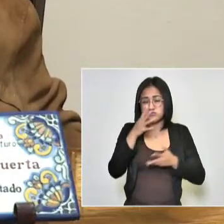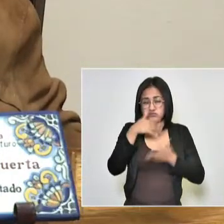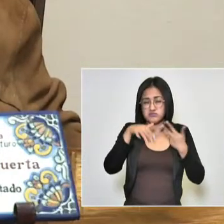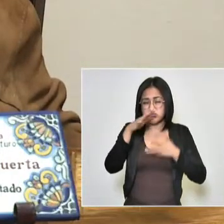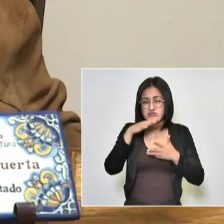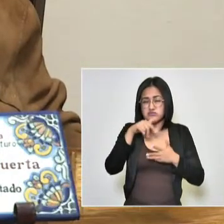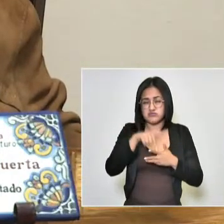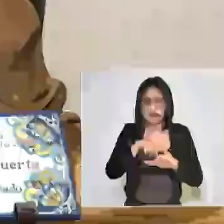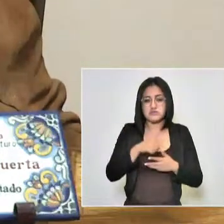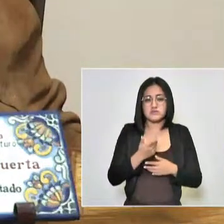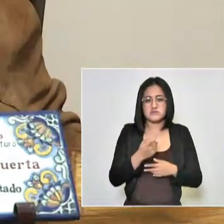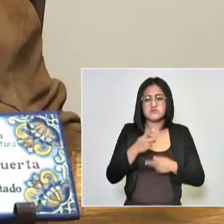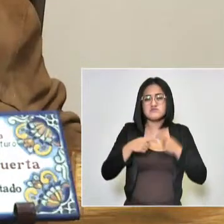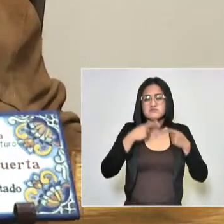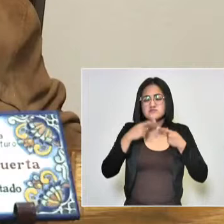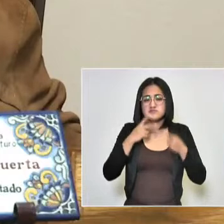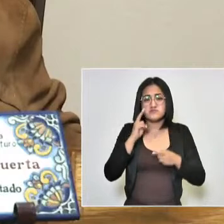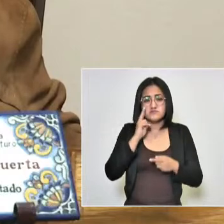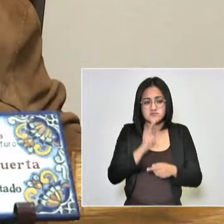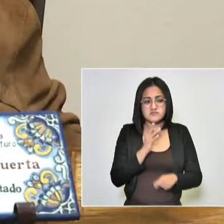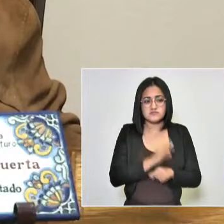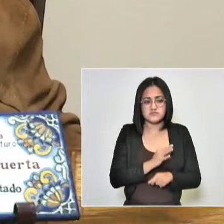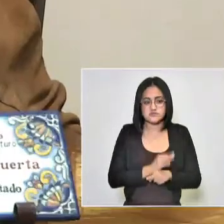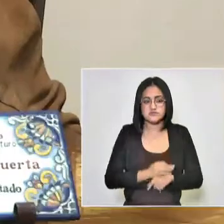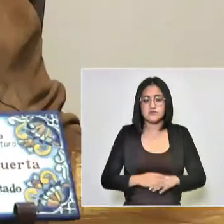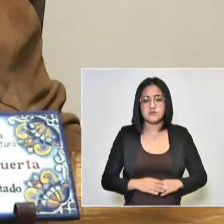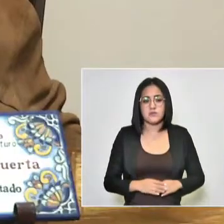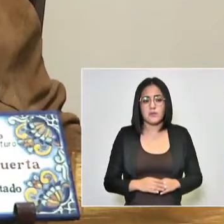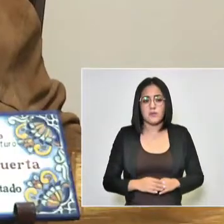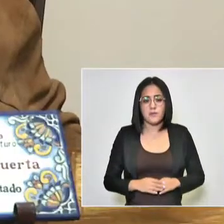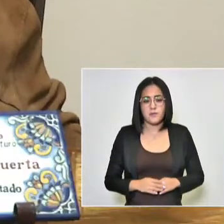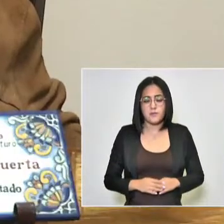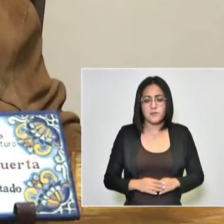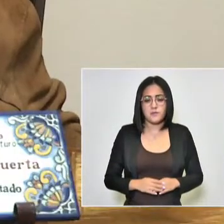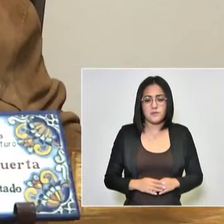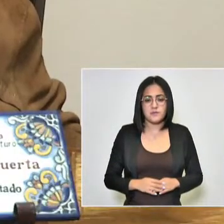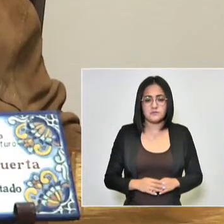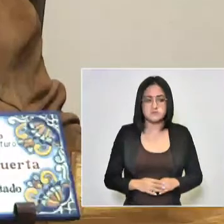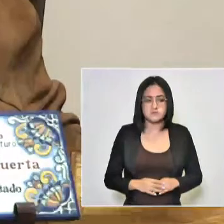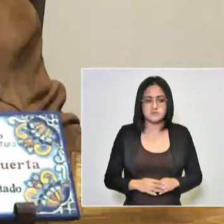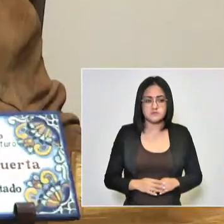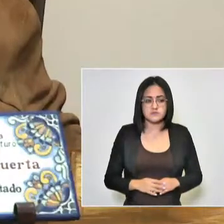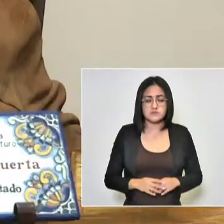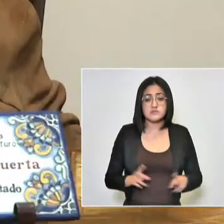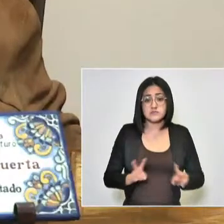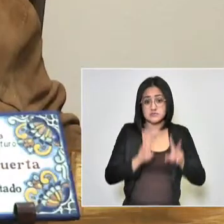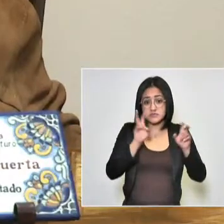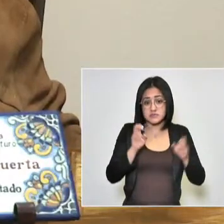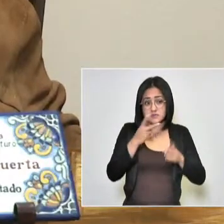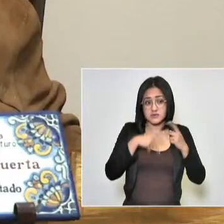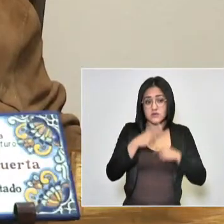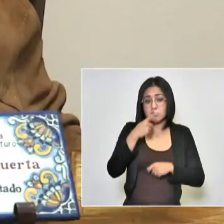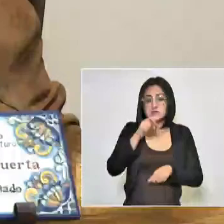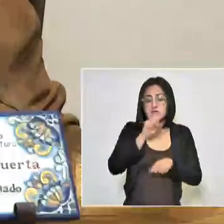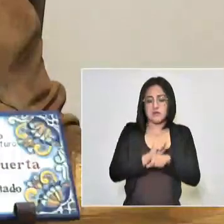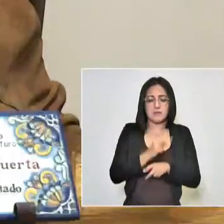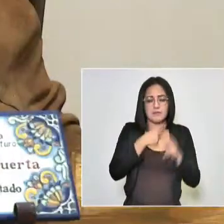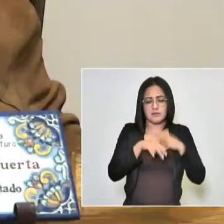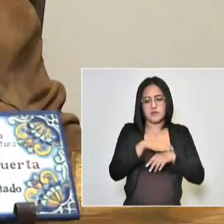Que ustedes la miden, ¿sí? Calidad del aire. Con esos temas vienes una vez por